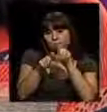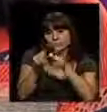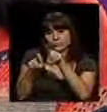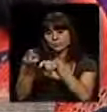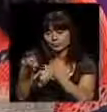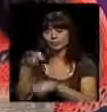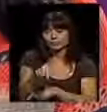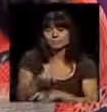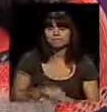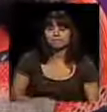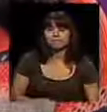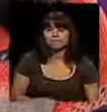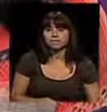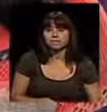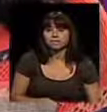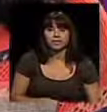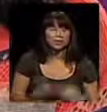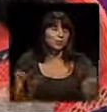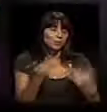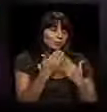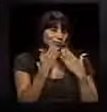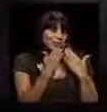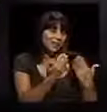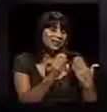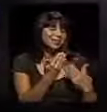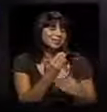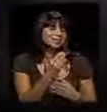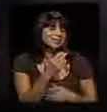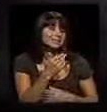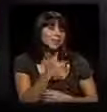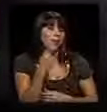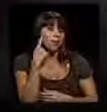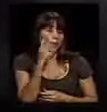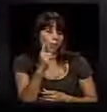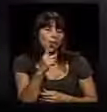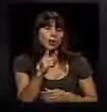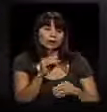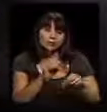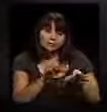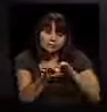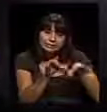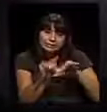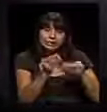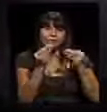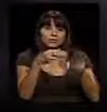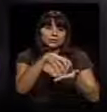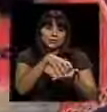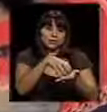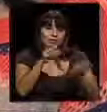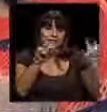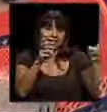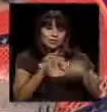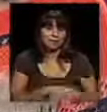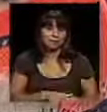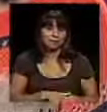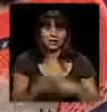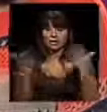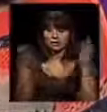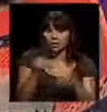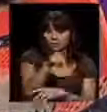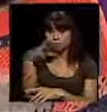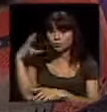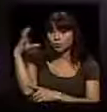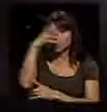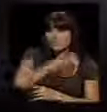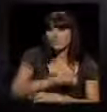consultas ahí directamente. Bueno, pues muchas gracias, Viviana, por habernos evacuado tantas dudas que teníamos sobre este tema, y pues ya usted vio, ahí tiene